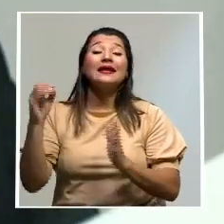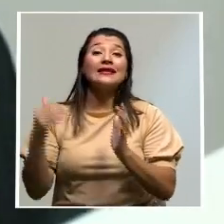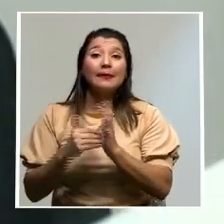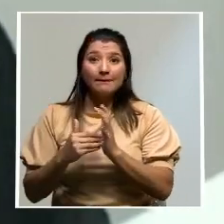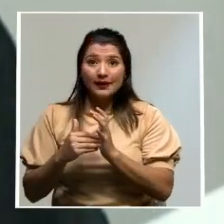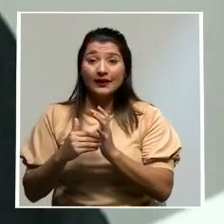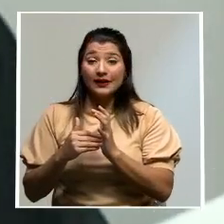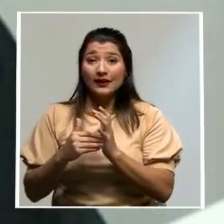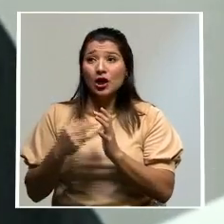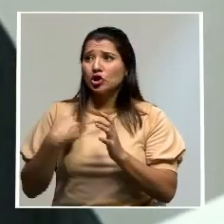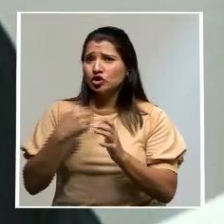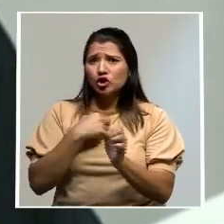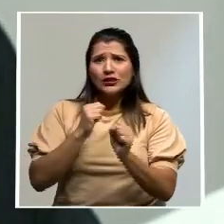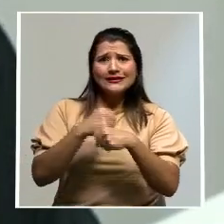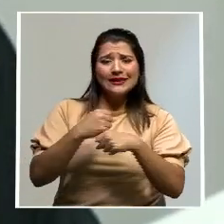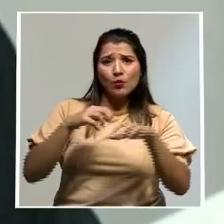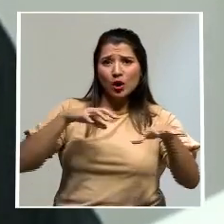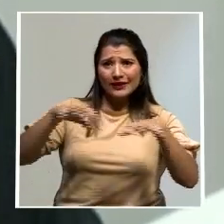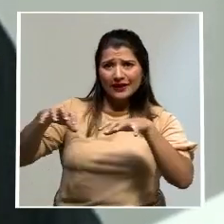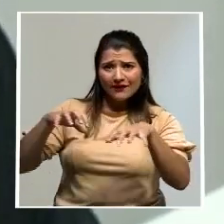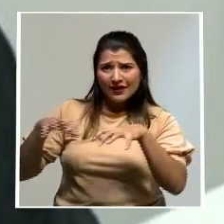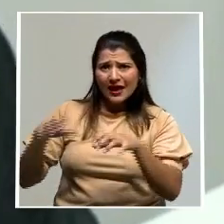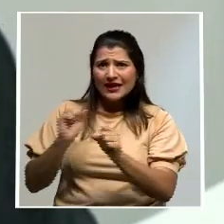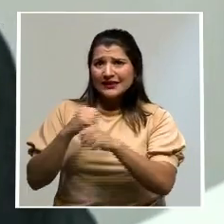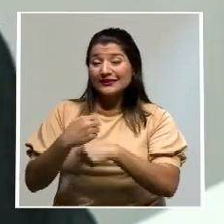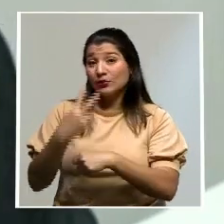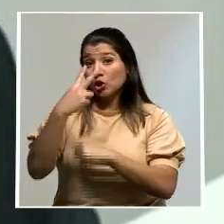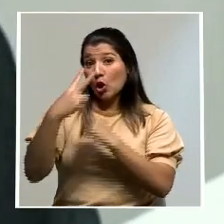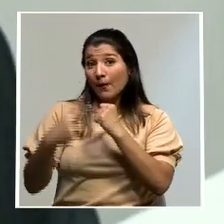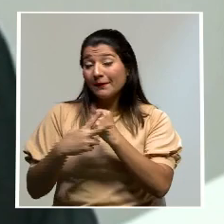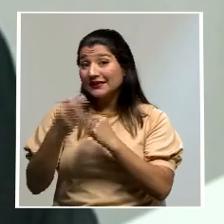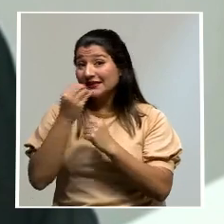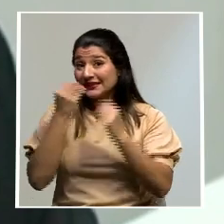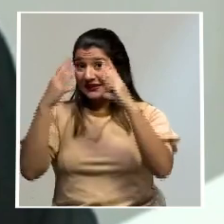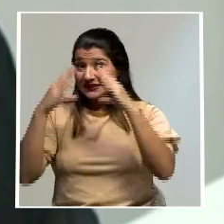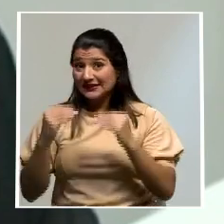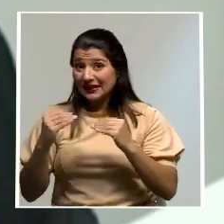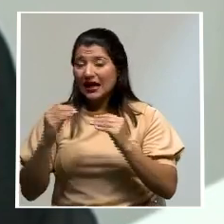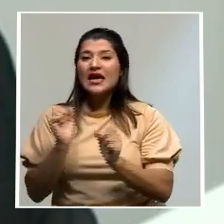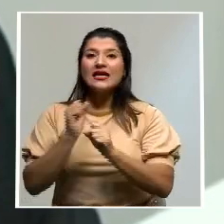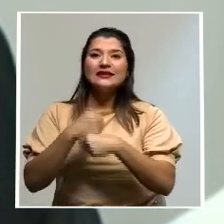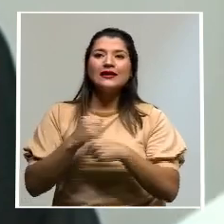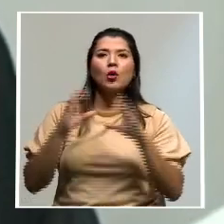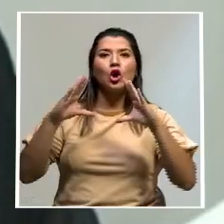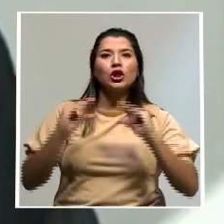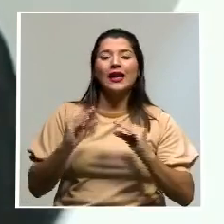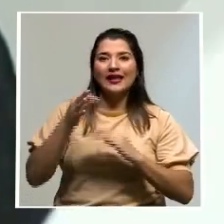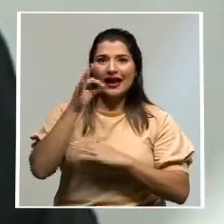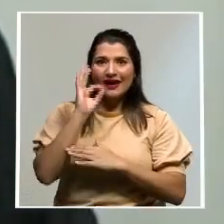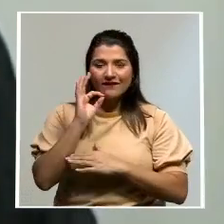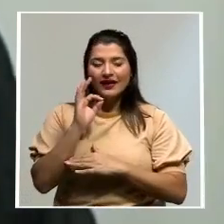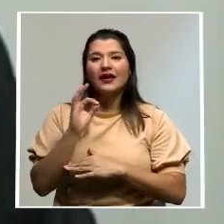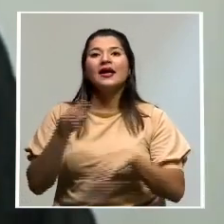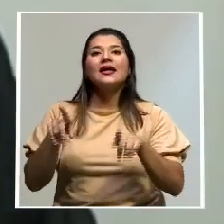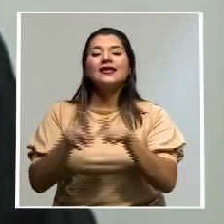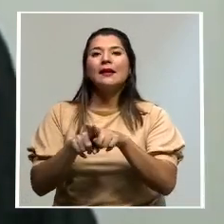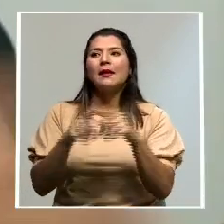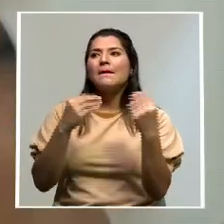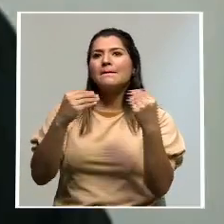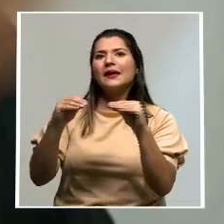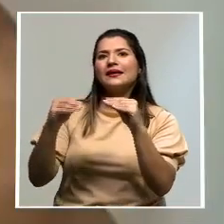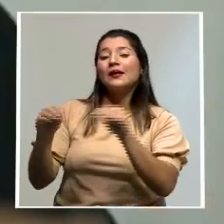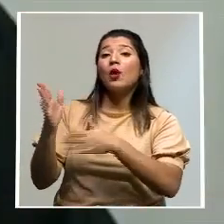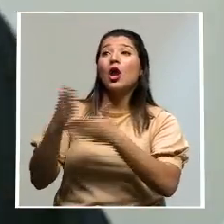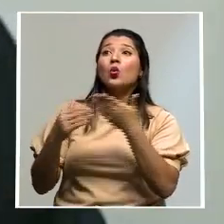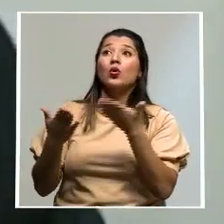colones. Hicimos actividades, hicimos un par de cenas, hicimos cafetines, vendimos algunos artículos